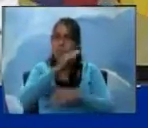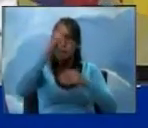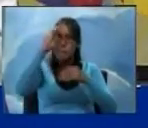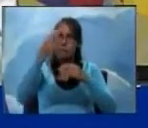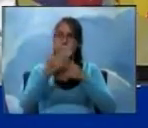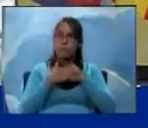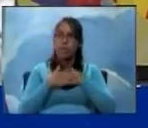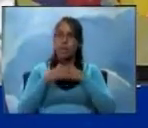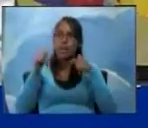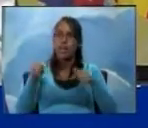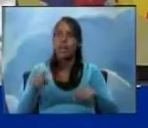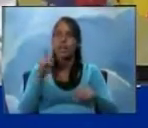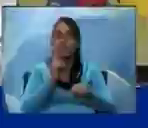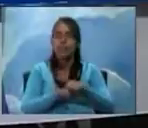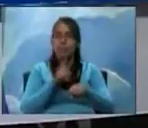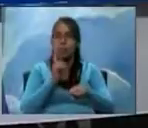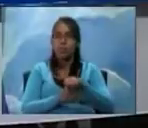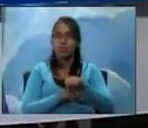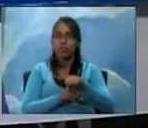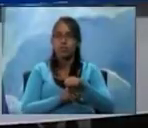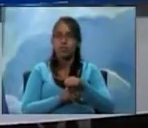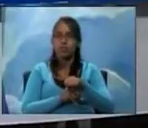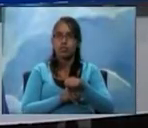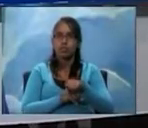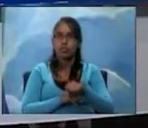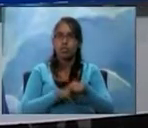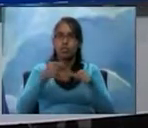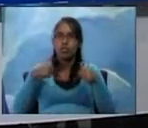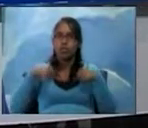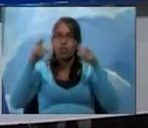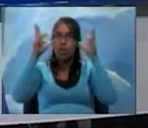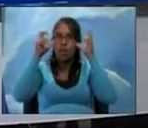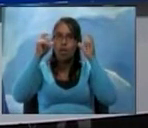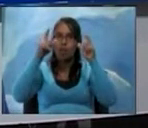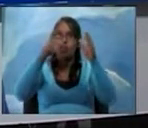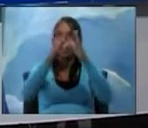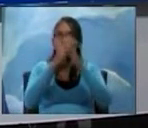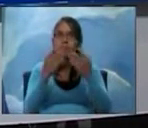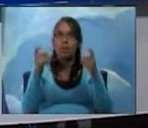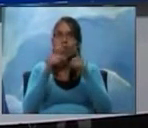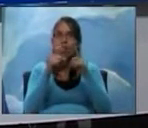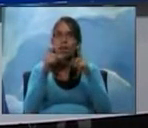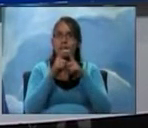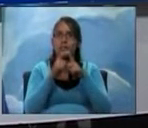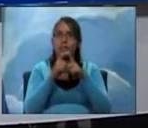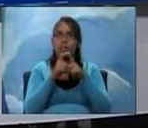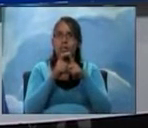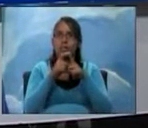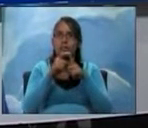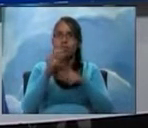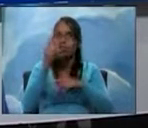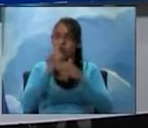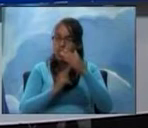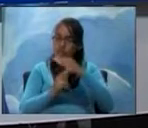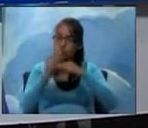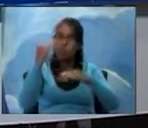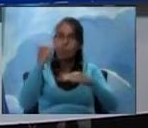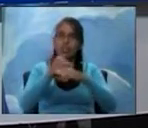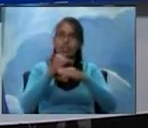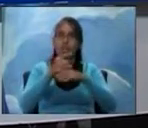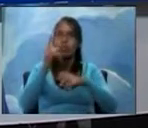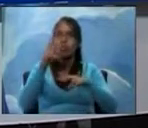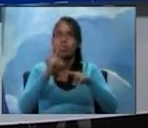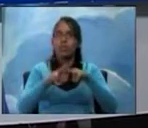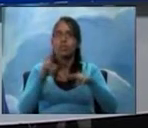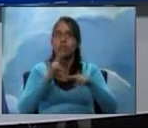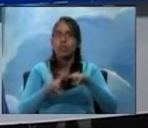mío. En este momento. En este momento. He oído tu palabra. He oído tu palabra. Y humilde como un niño. Y